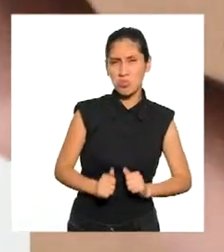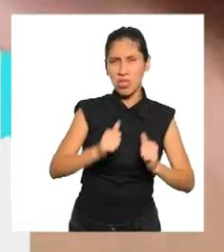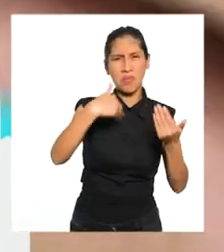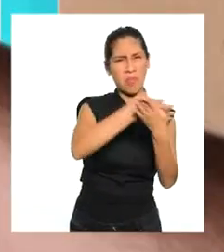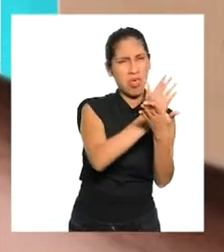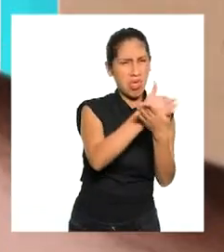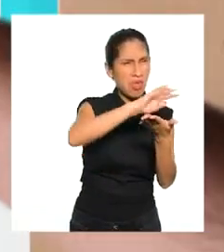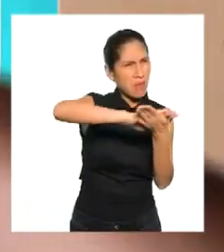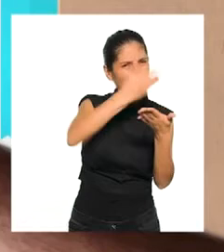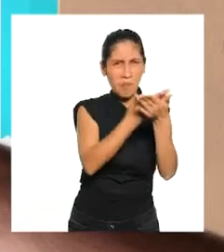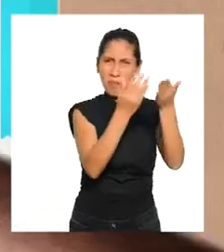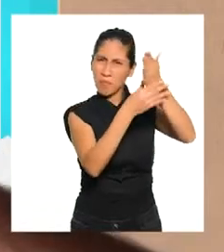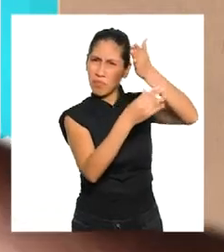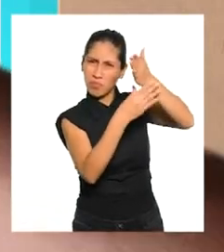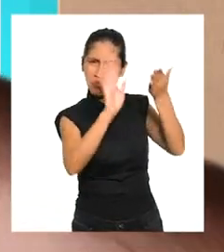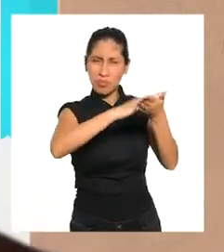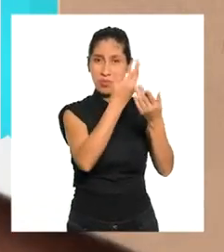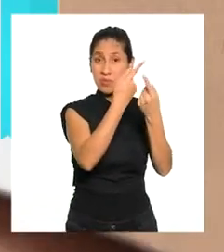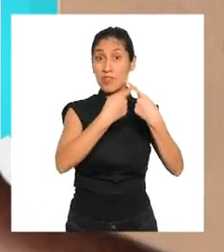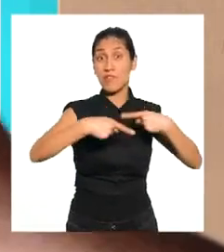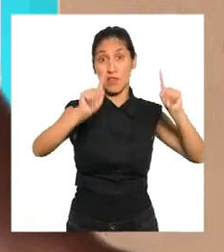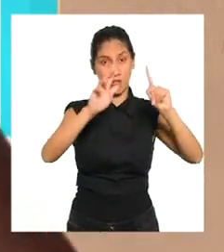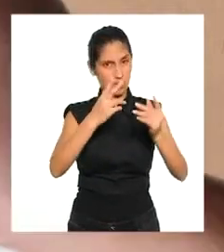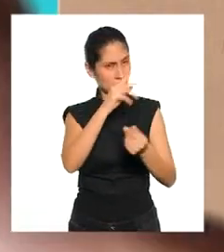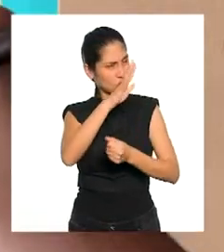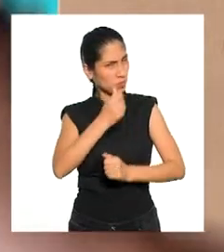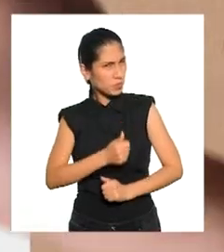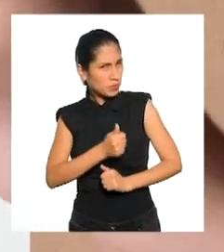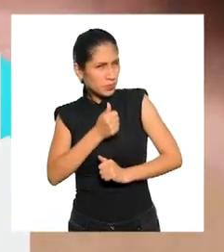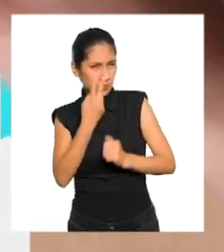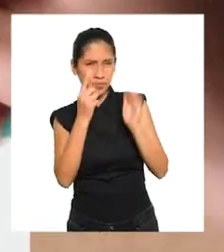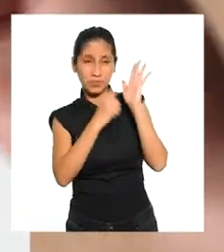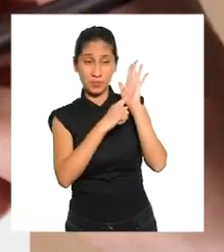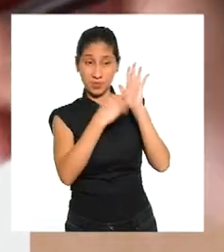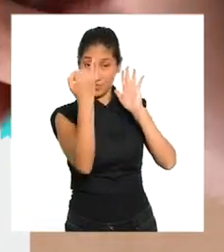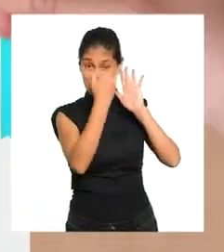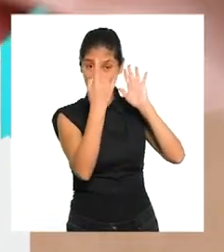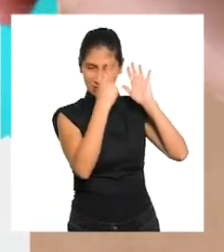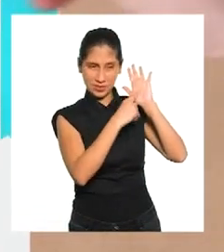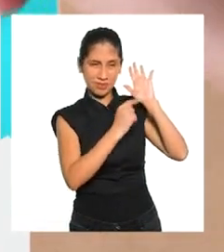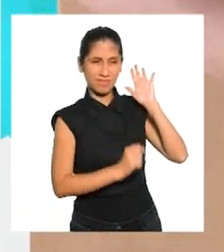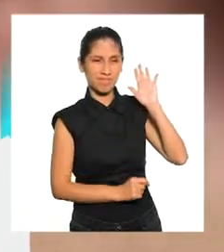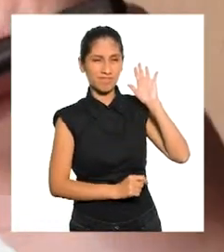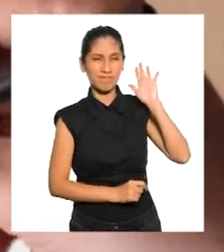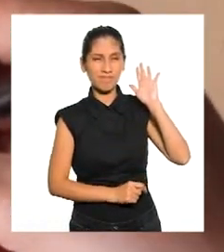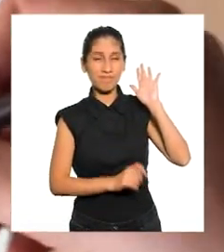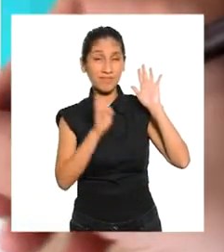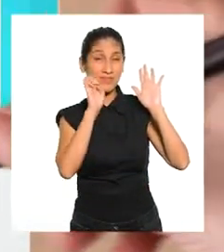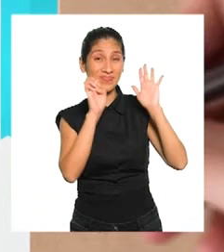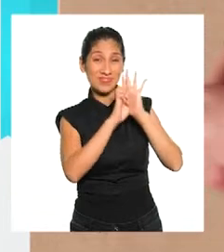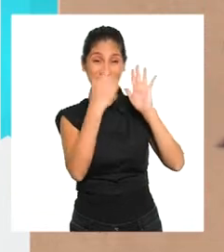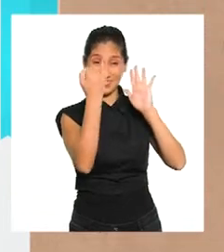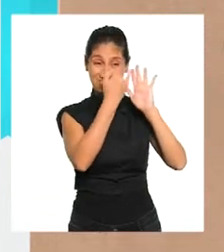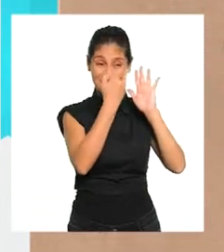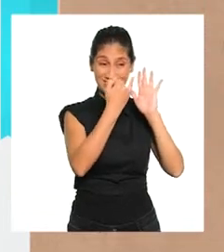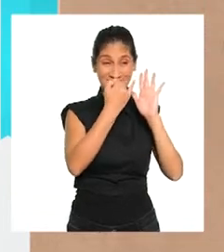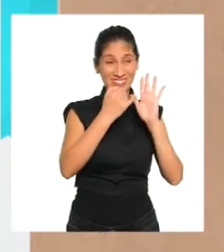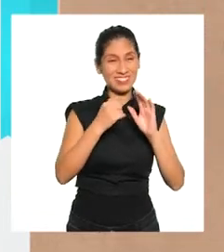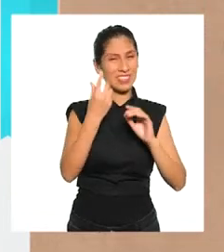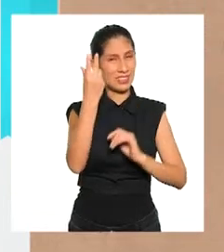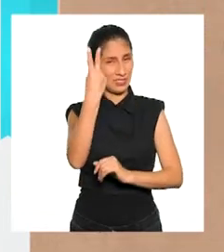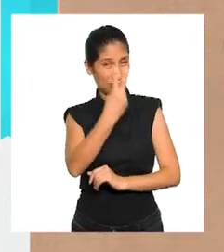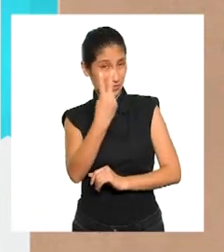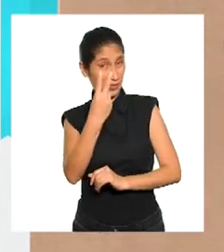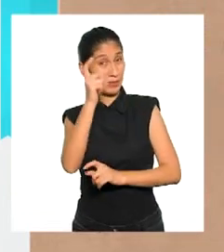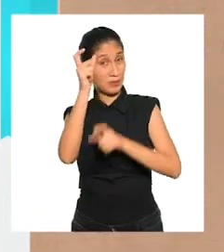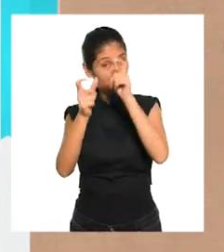patrones de los gemelos cambian a los 50 años. Hay como unas partes de distinto color. Esas son unas sustancias que se impregnan y permiten